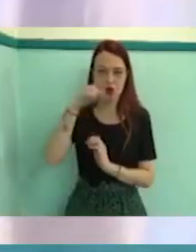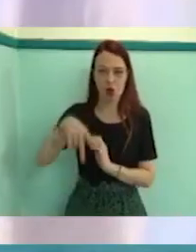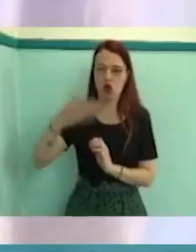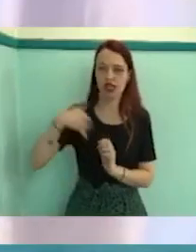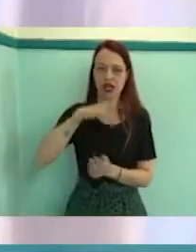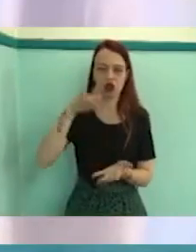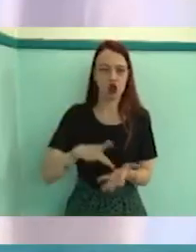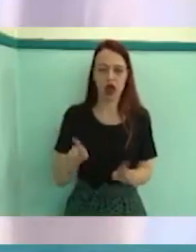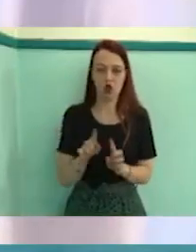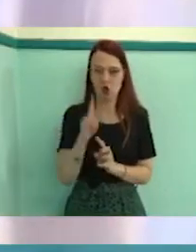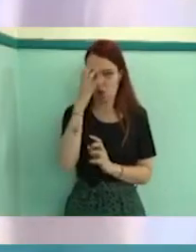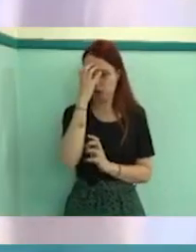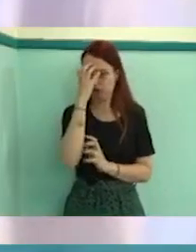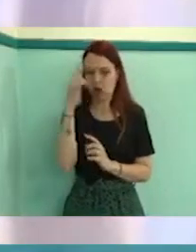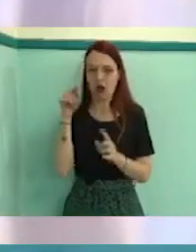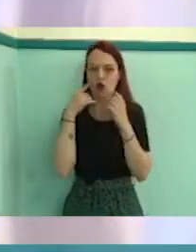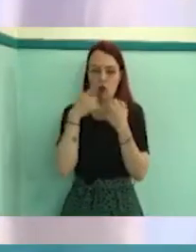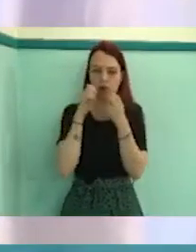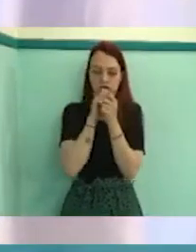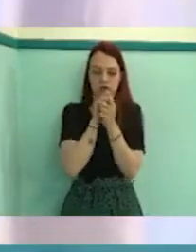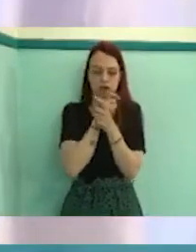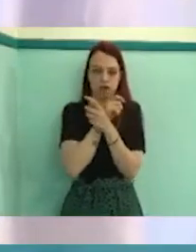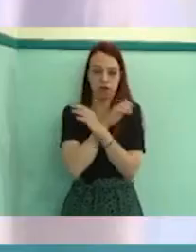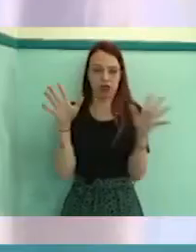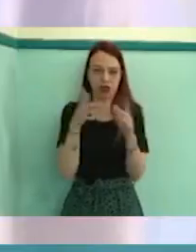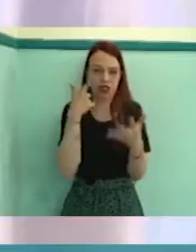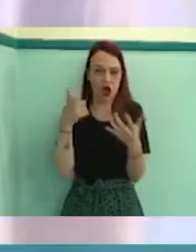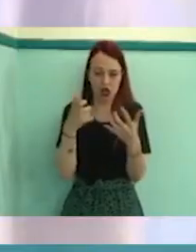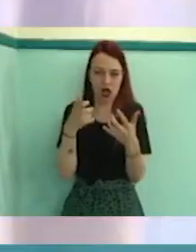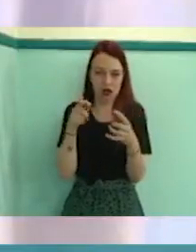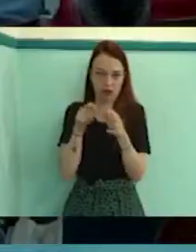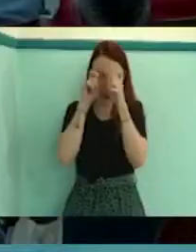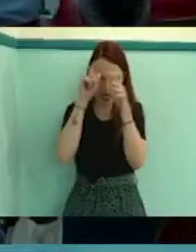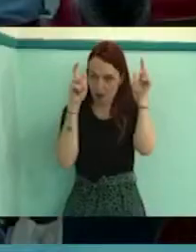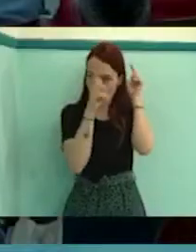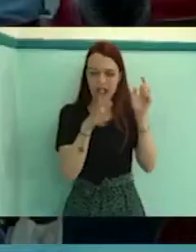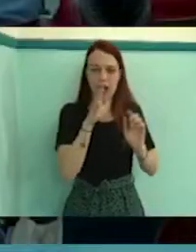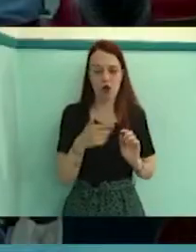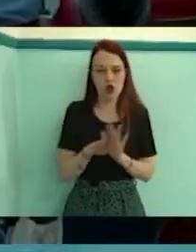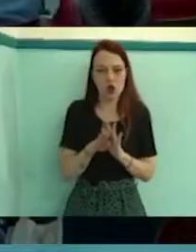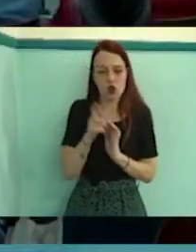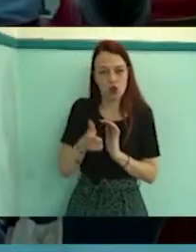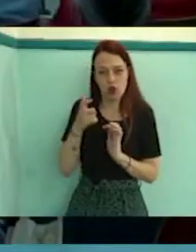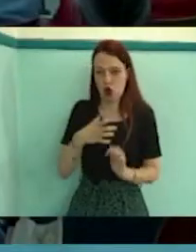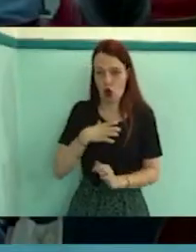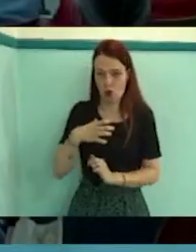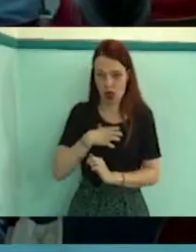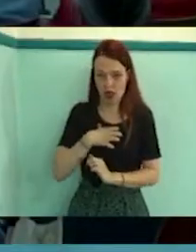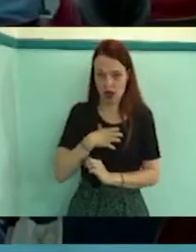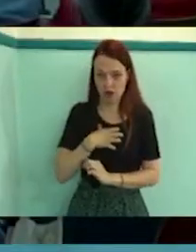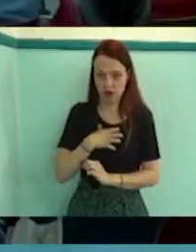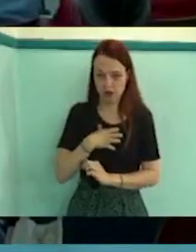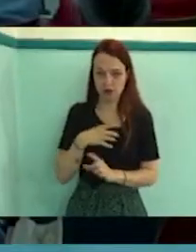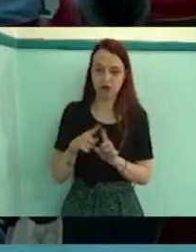se la máscara le espeta así en la cara La goma de la máscara de porque no puedes sostenerlo más no entonces ya sale el eh No